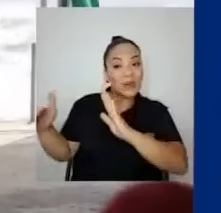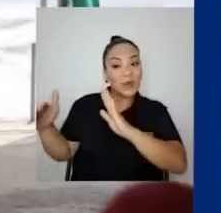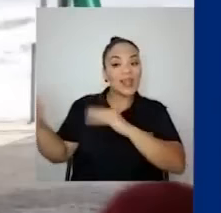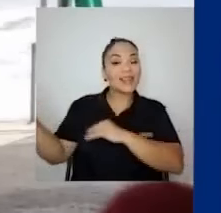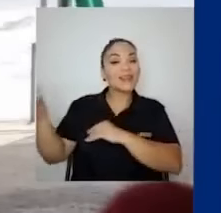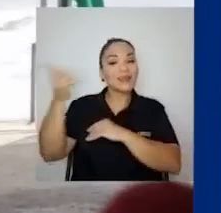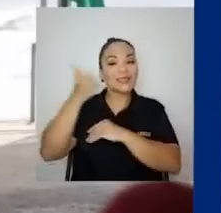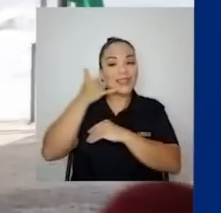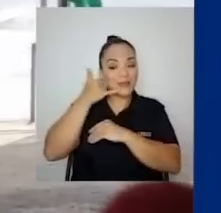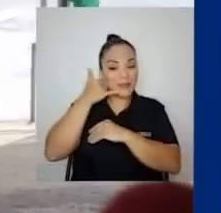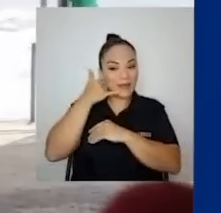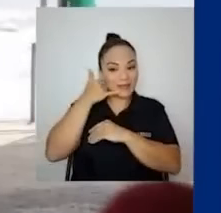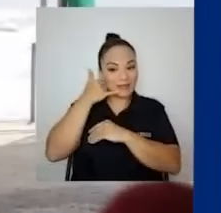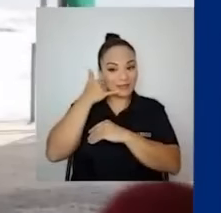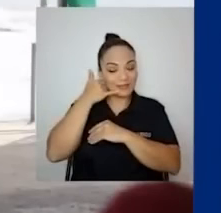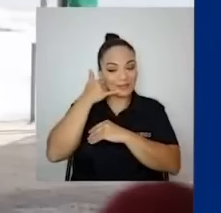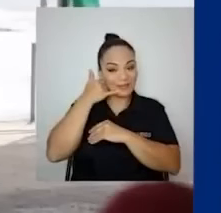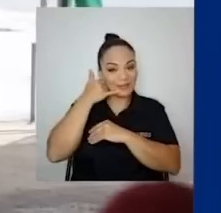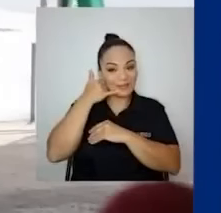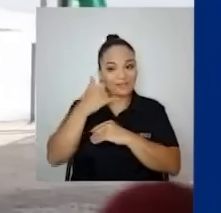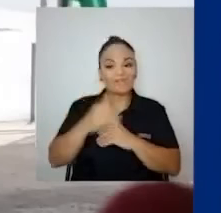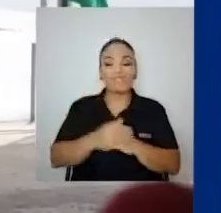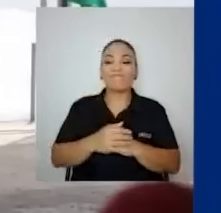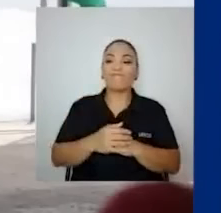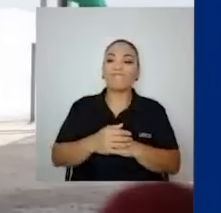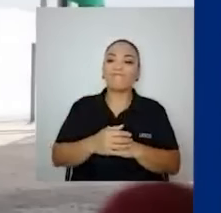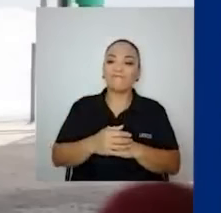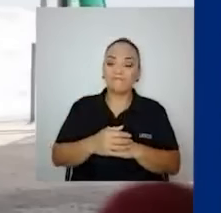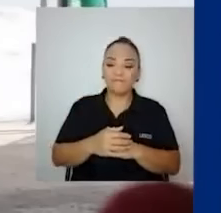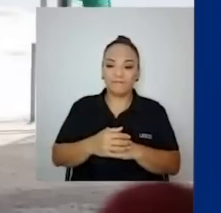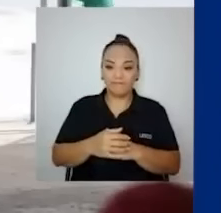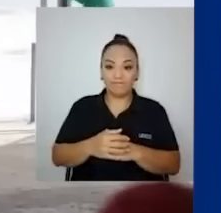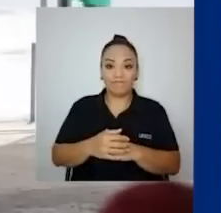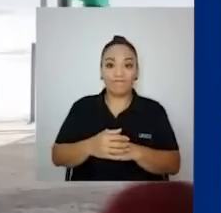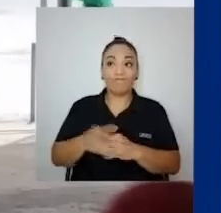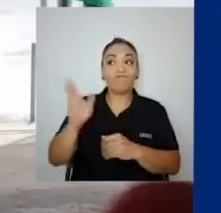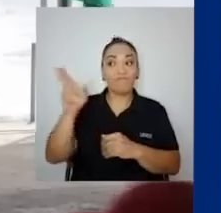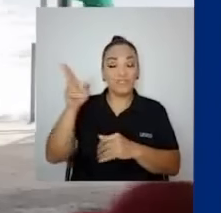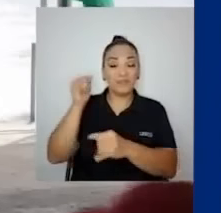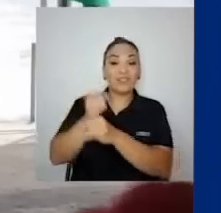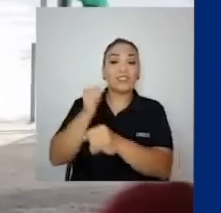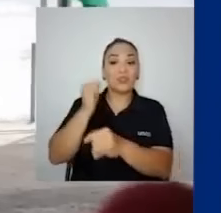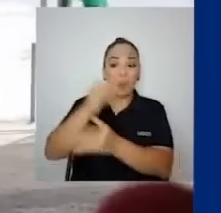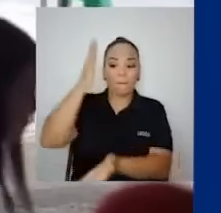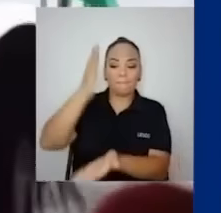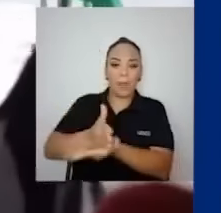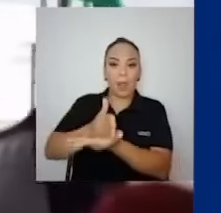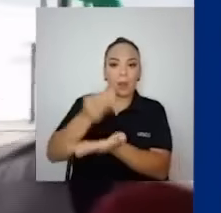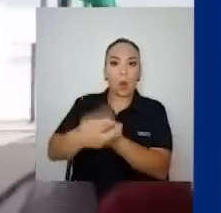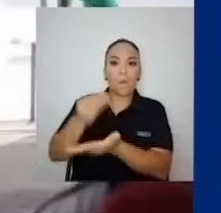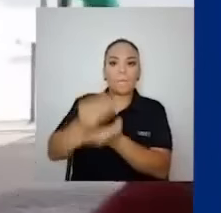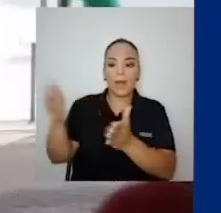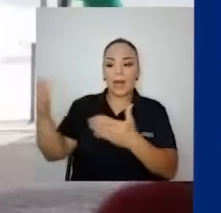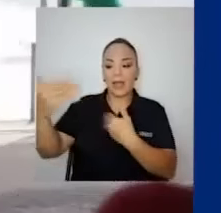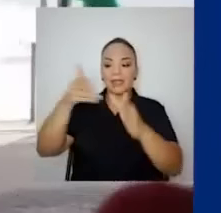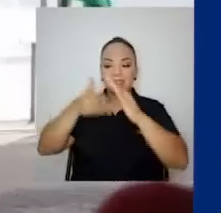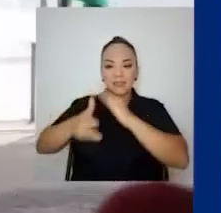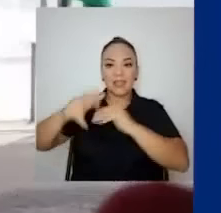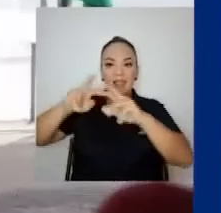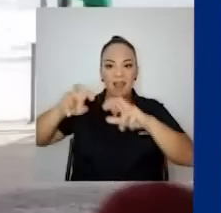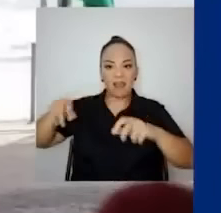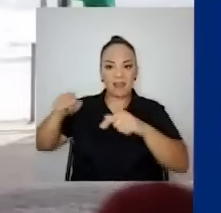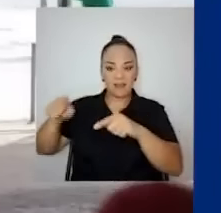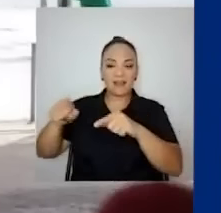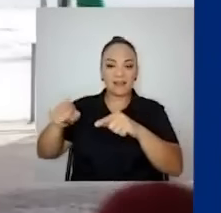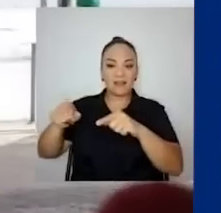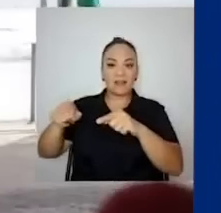al país en detrimento del pueblo. Entonces, ahora viene un presidente que quiere gobernar por y para el pueblo. Entonces, ¿qué